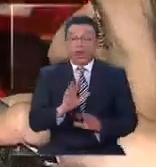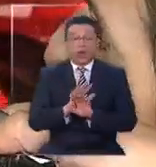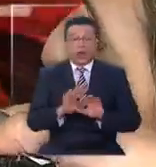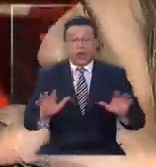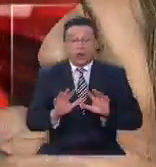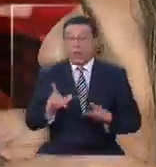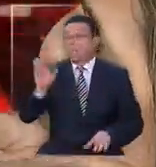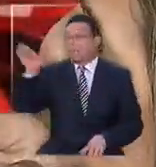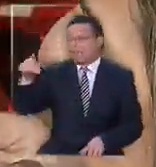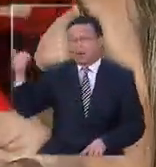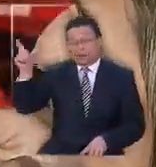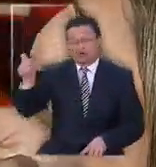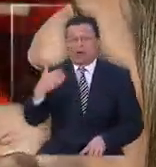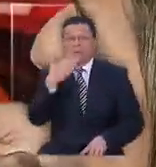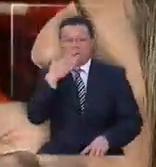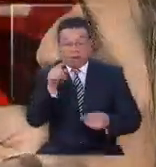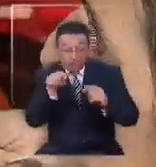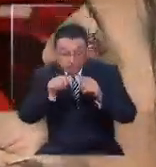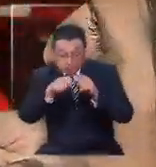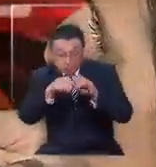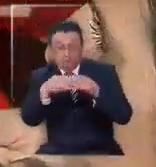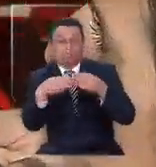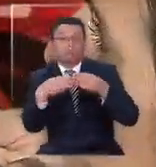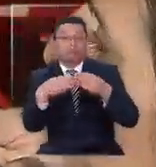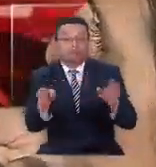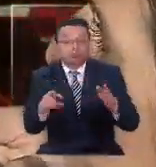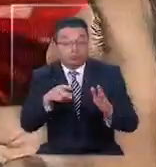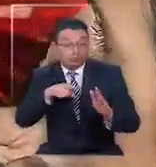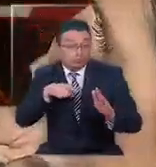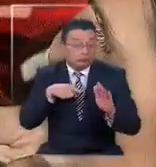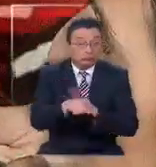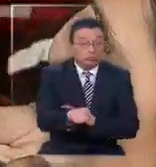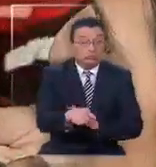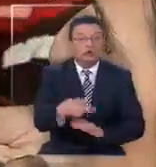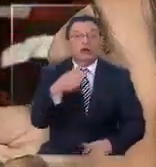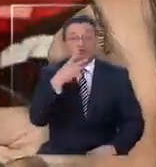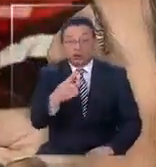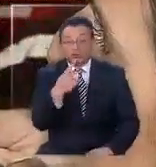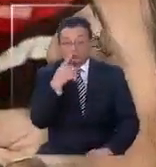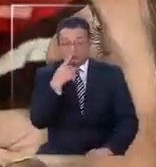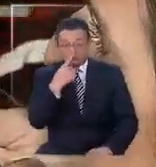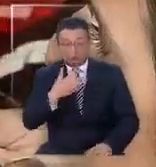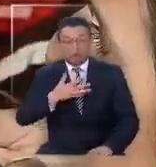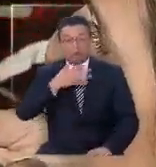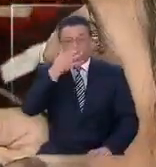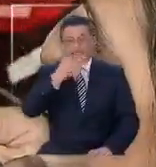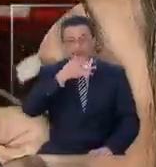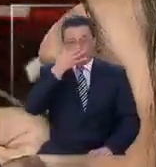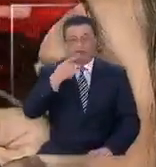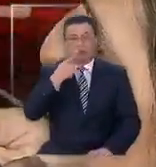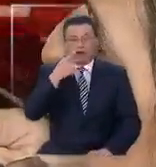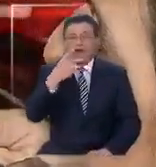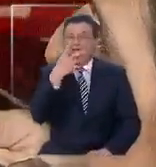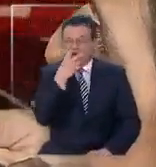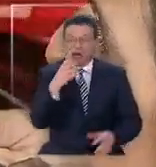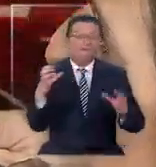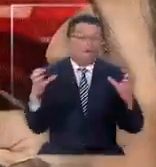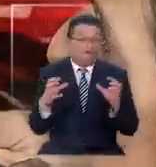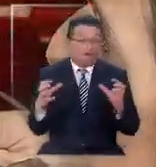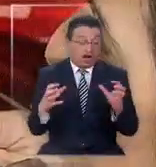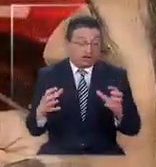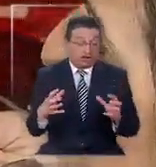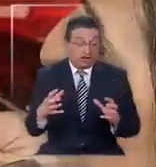Llamamos a una persona para abrir la puerta. Ahí entramos, hemos sentido un olor de gas muy fuerte,